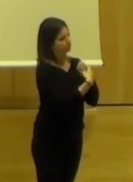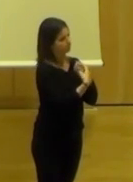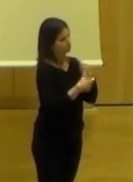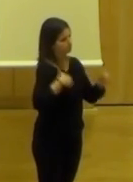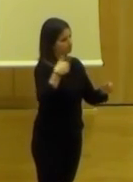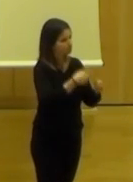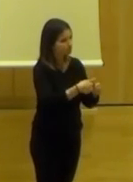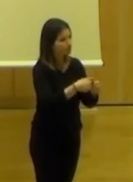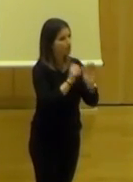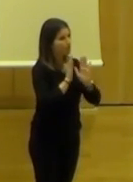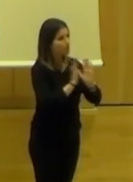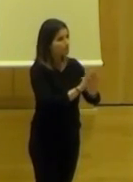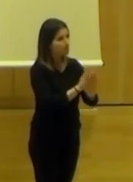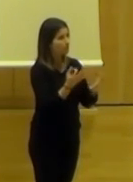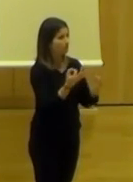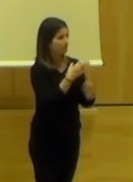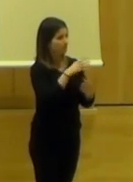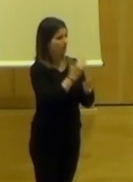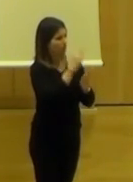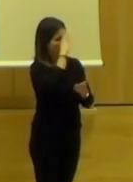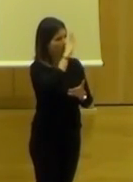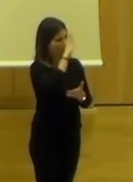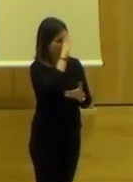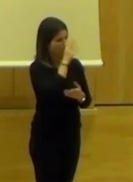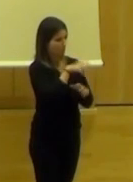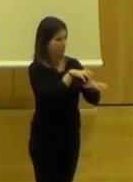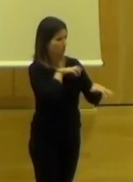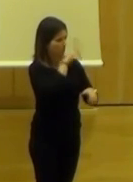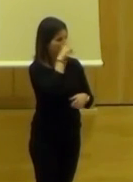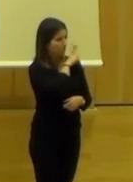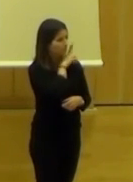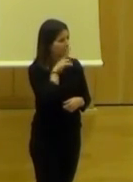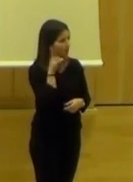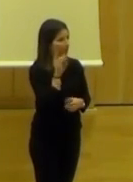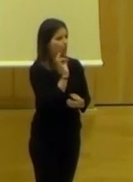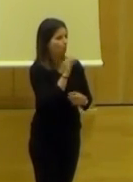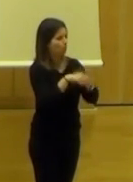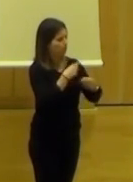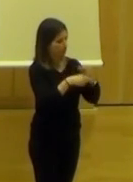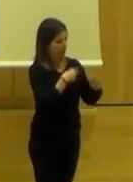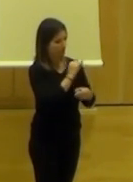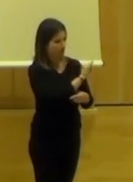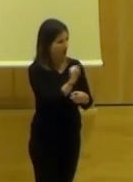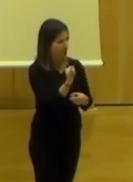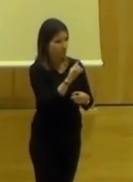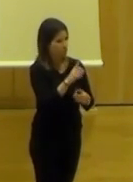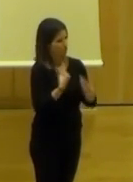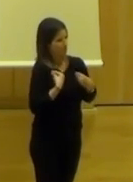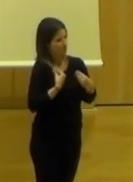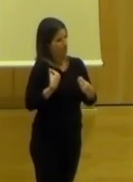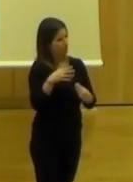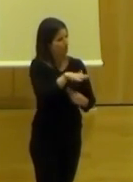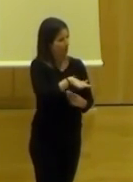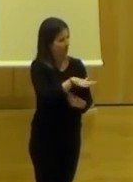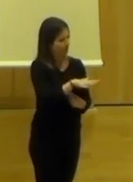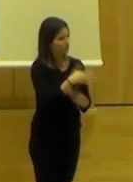eso. Pero lo que le ocurre a Luna es que también muchos de los padres, bueno, de las familias que están ahí, no viven en el